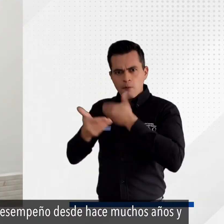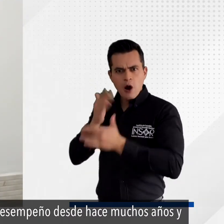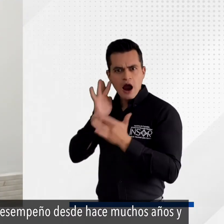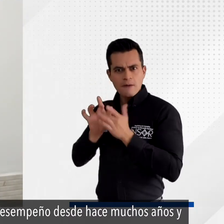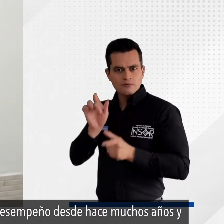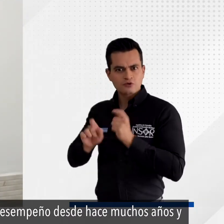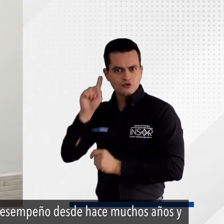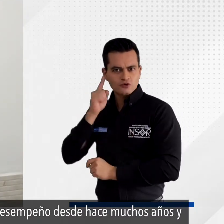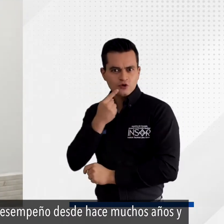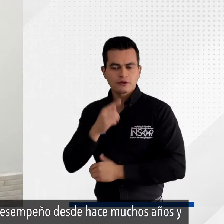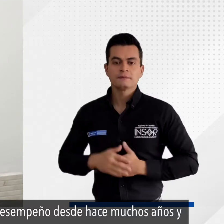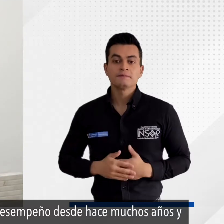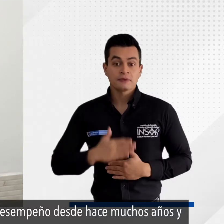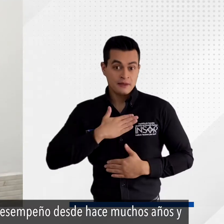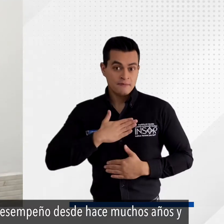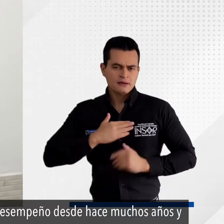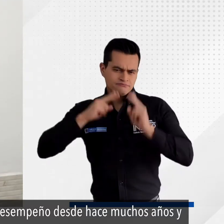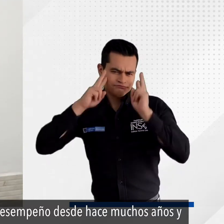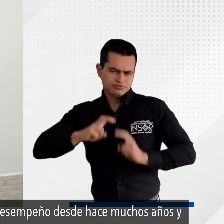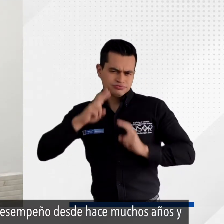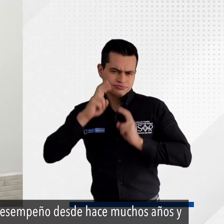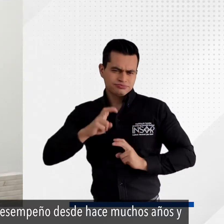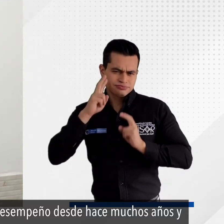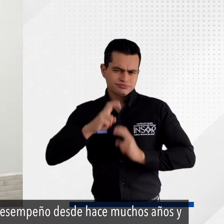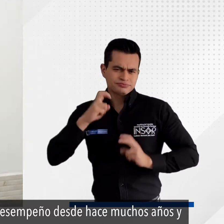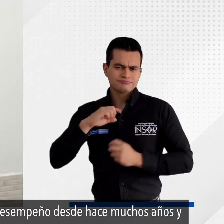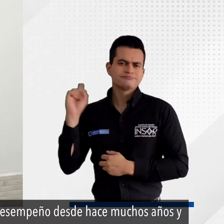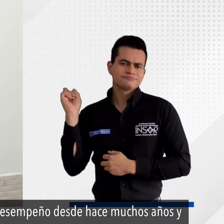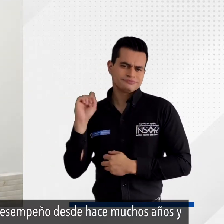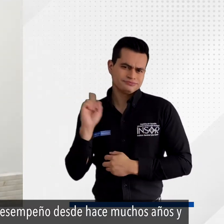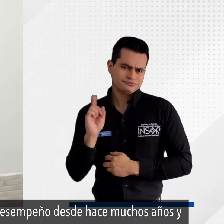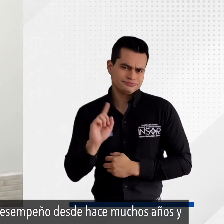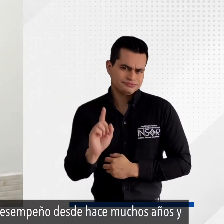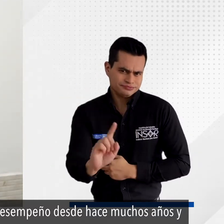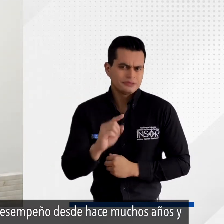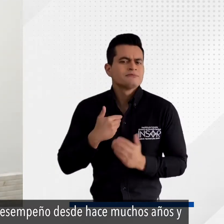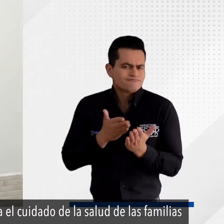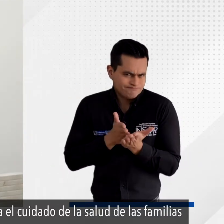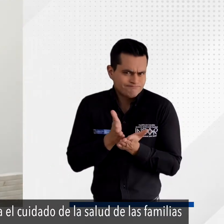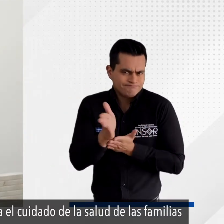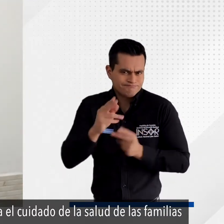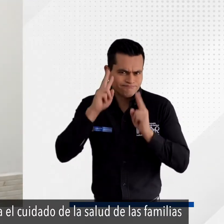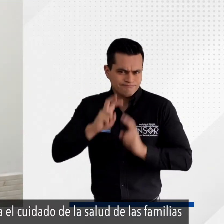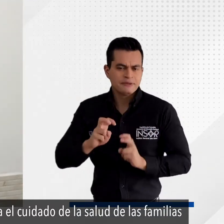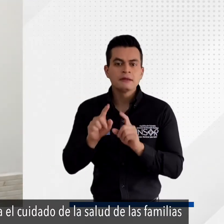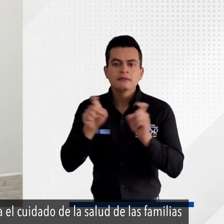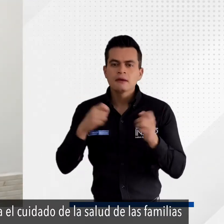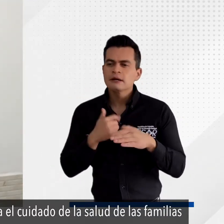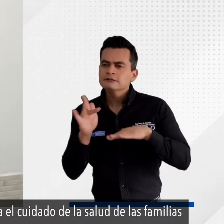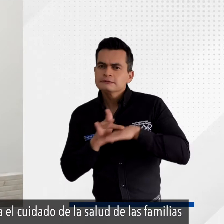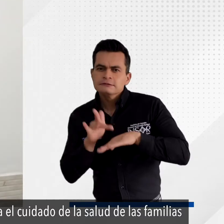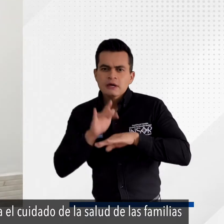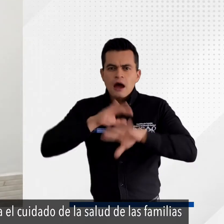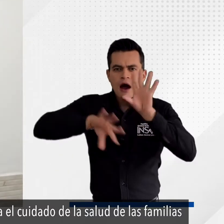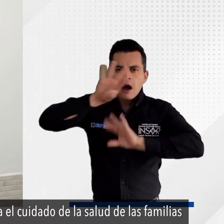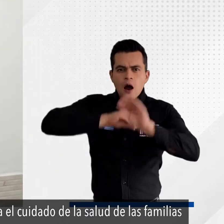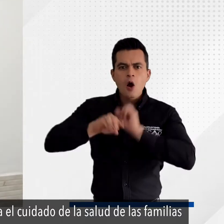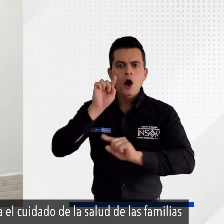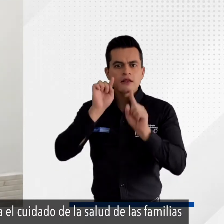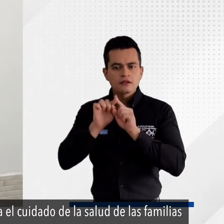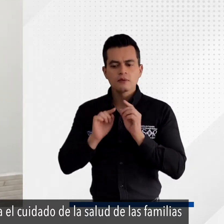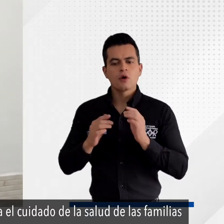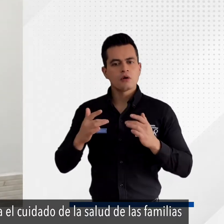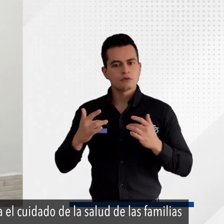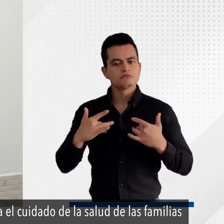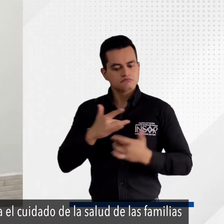Mi área de investigación, que es a la cual me desempeño ya hace muchos años y actualmente, corresponde al fomento de los aprendizajes para el